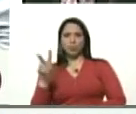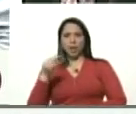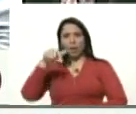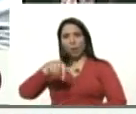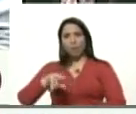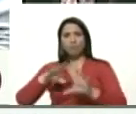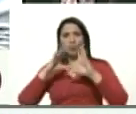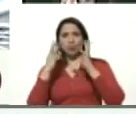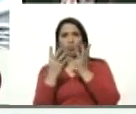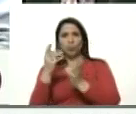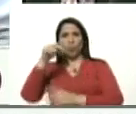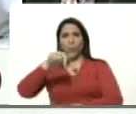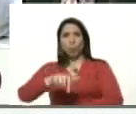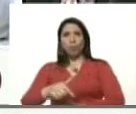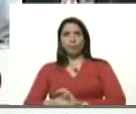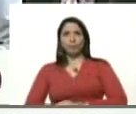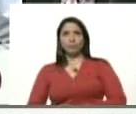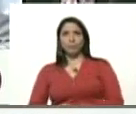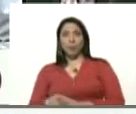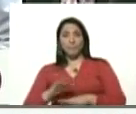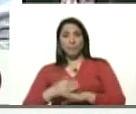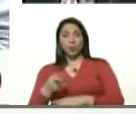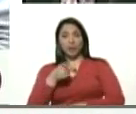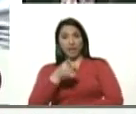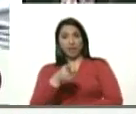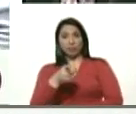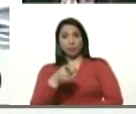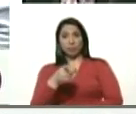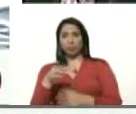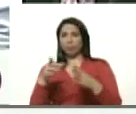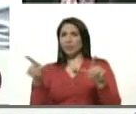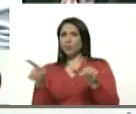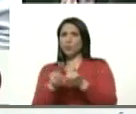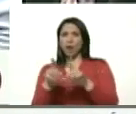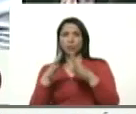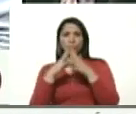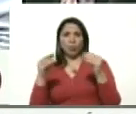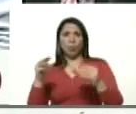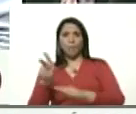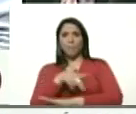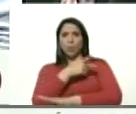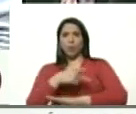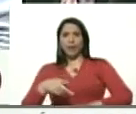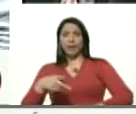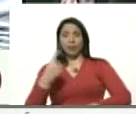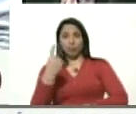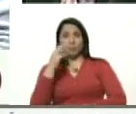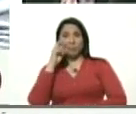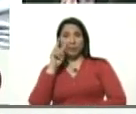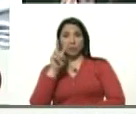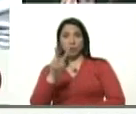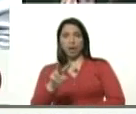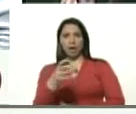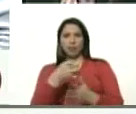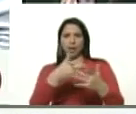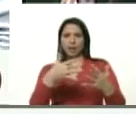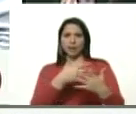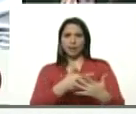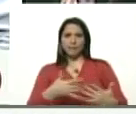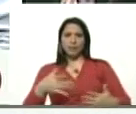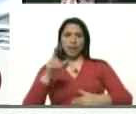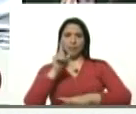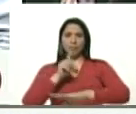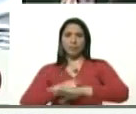mundo de hoy. Porque eso era, como son todos los poetas, un visionario que escribía para su tiempo